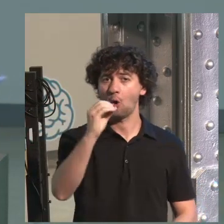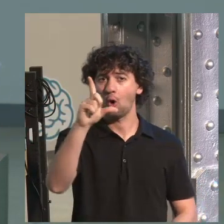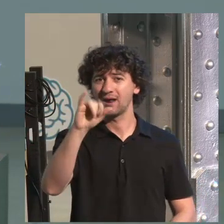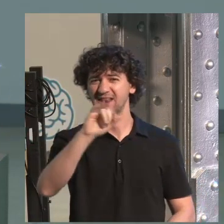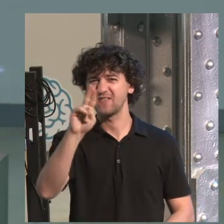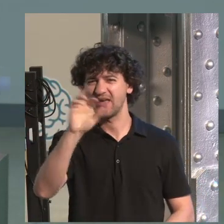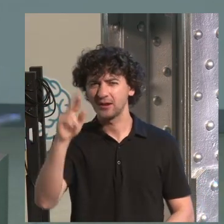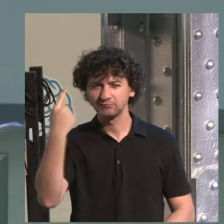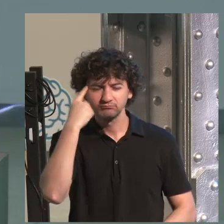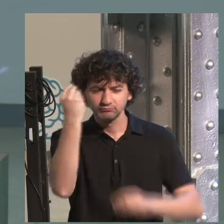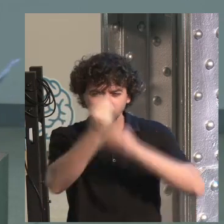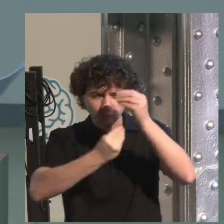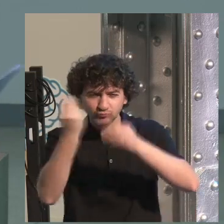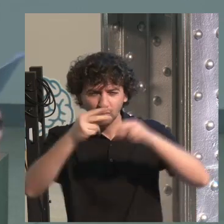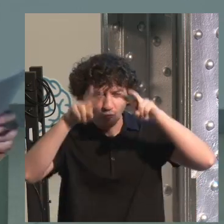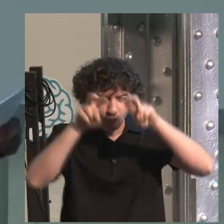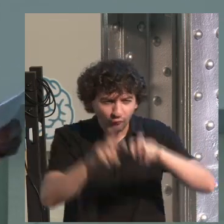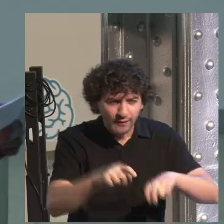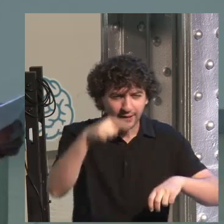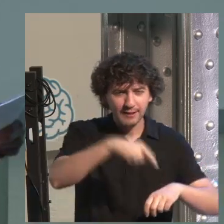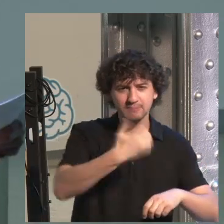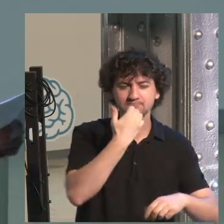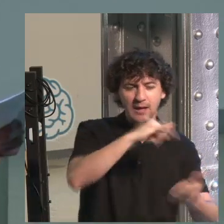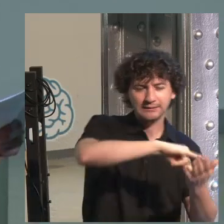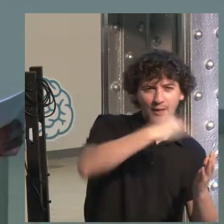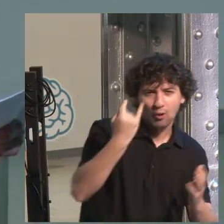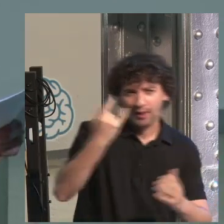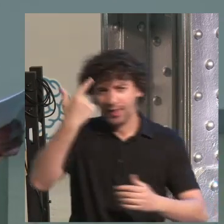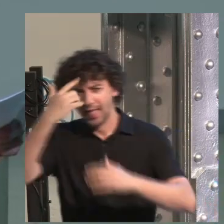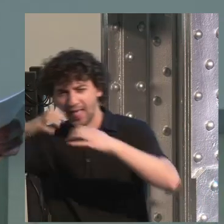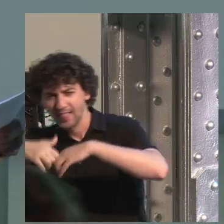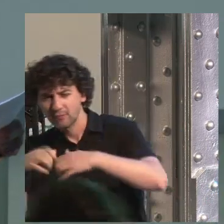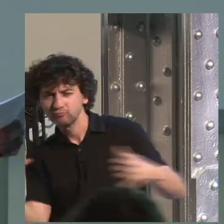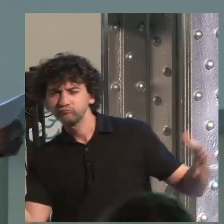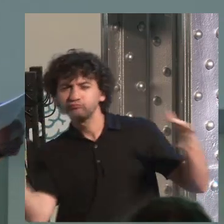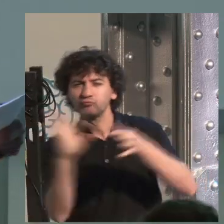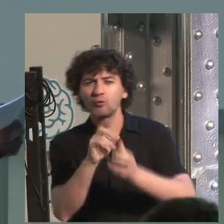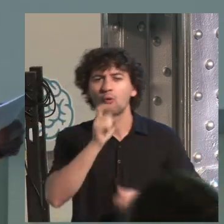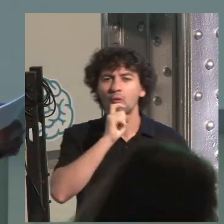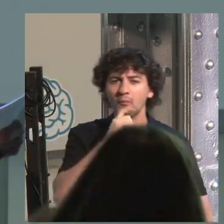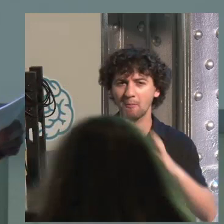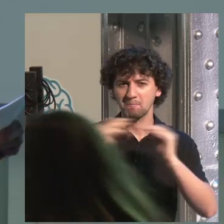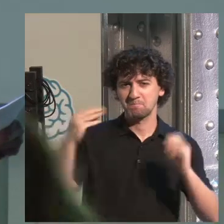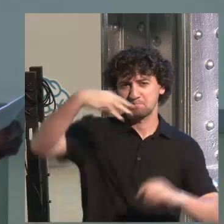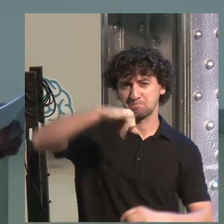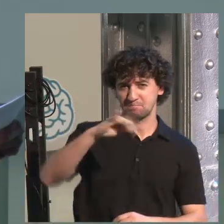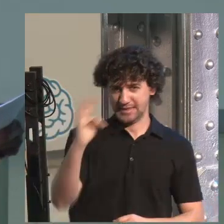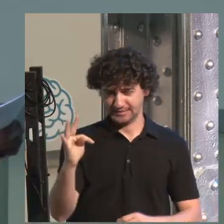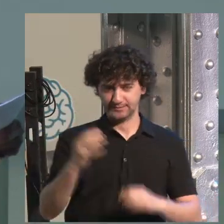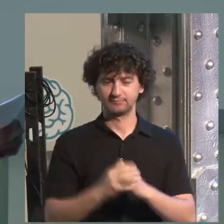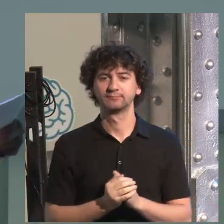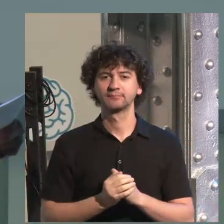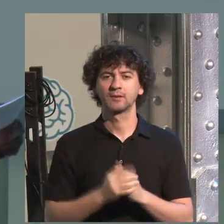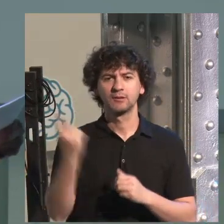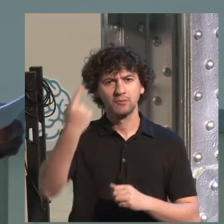estudia el engranaje entre el cerebro y la tecnología. Es ingeniera de telecomunicaciones, doctora por el prestigioso MIT, y tiene